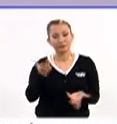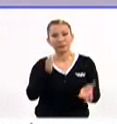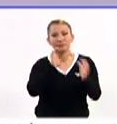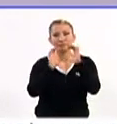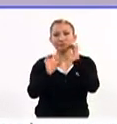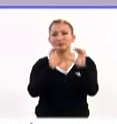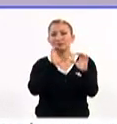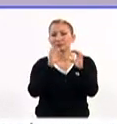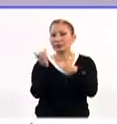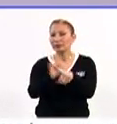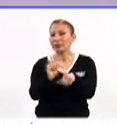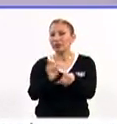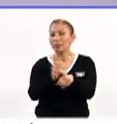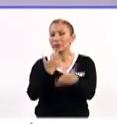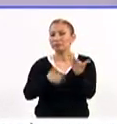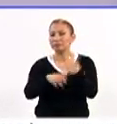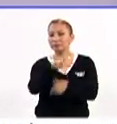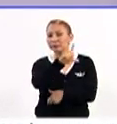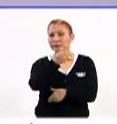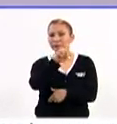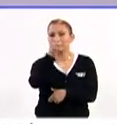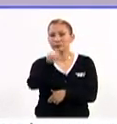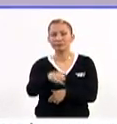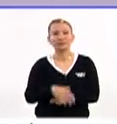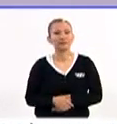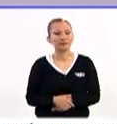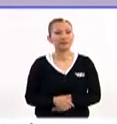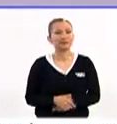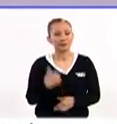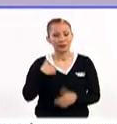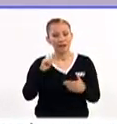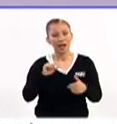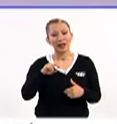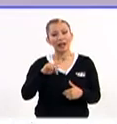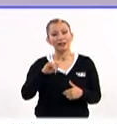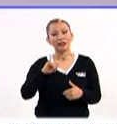permite comunicarnos todos los días con ustedes a través de la lengua de señas mexicana. Yo soy